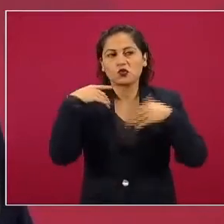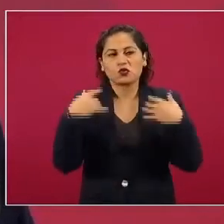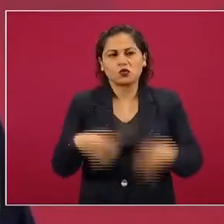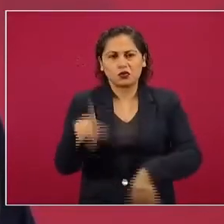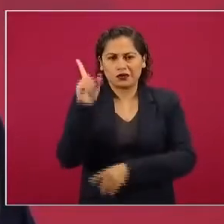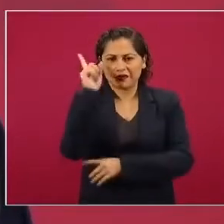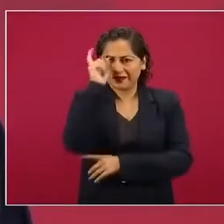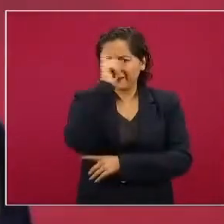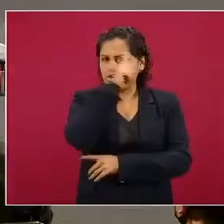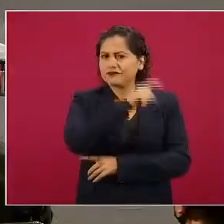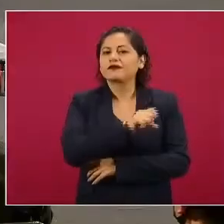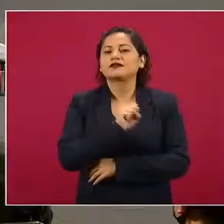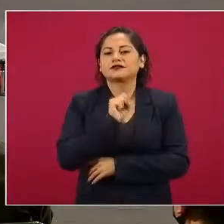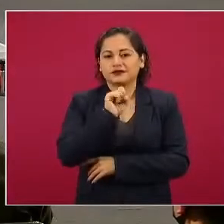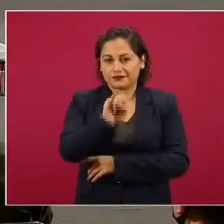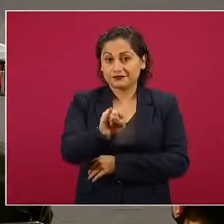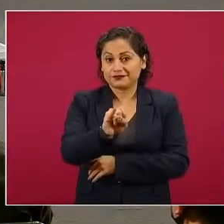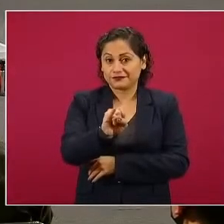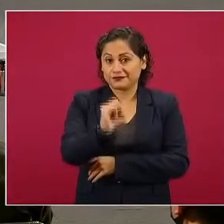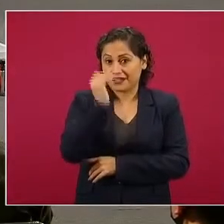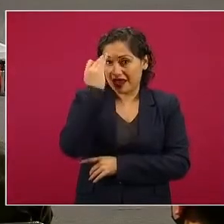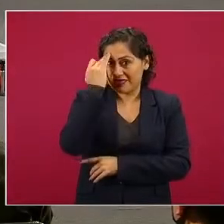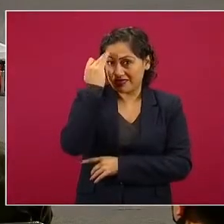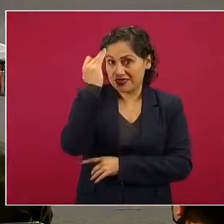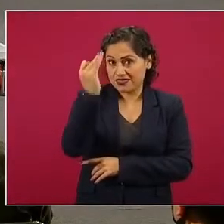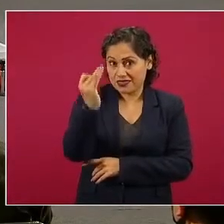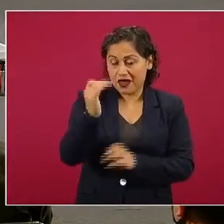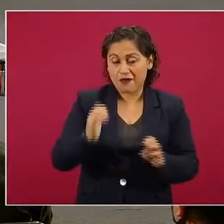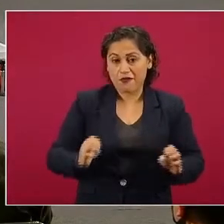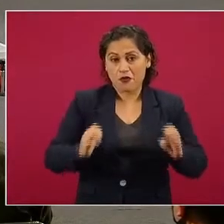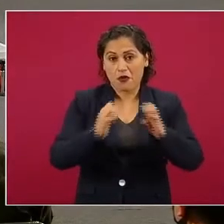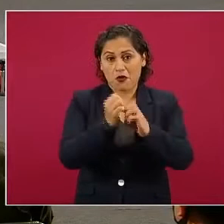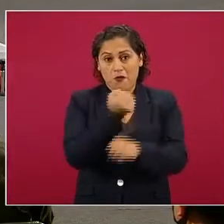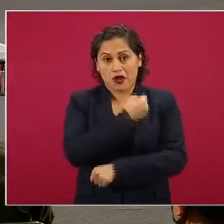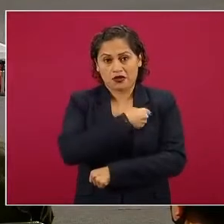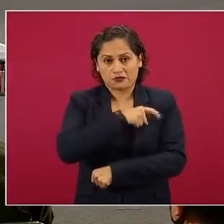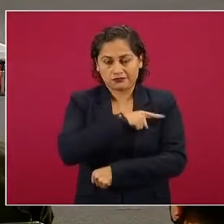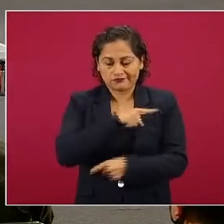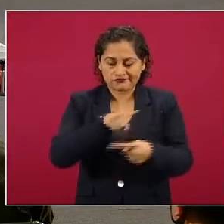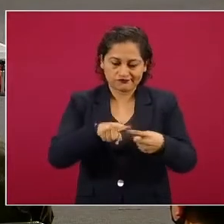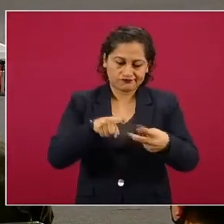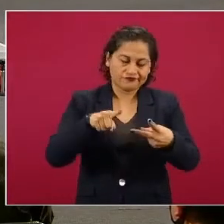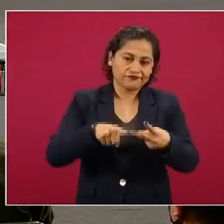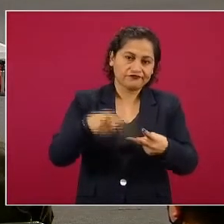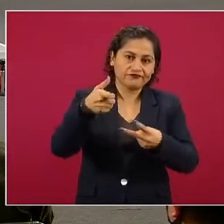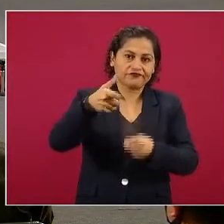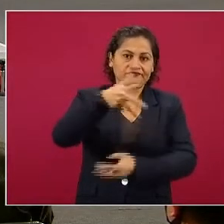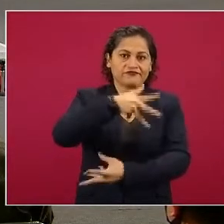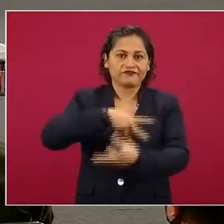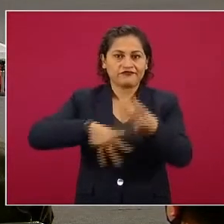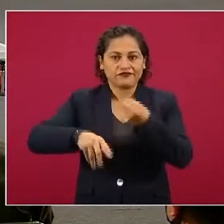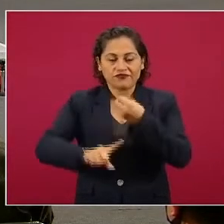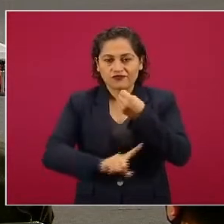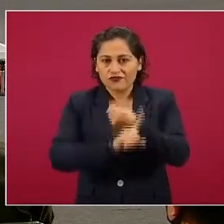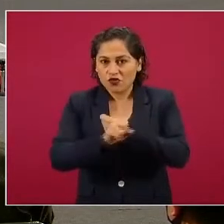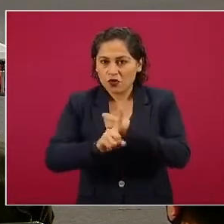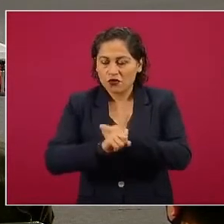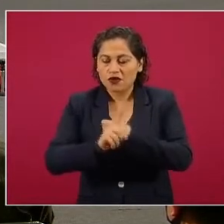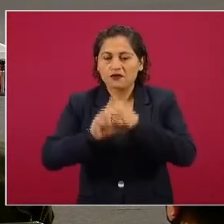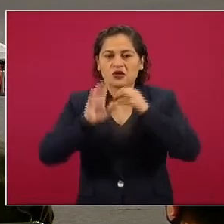enfrentar la crisis sanitaria, la crisis económica, sin dejar de